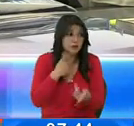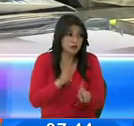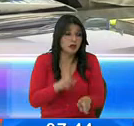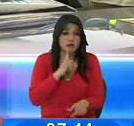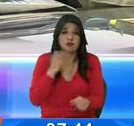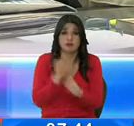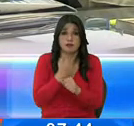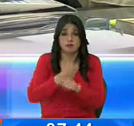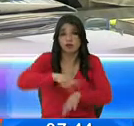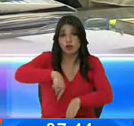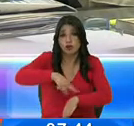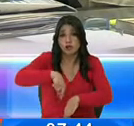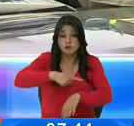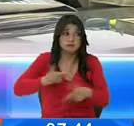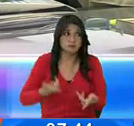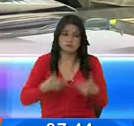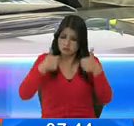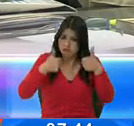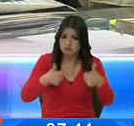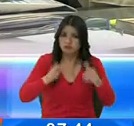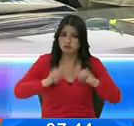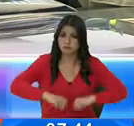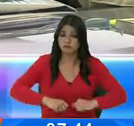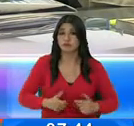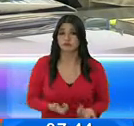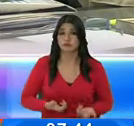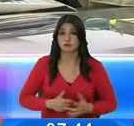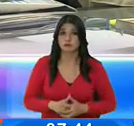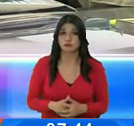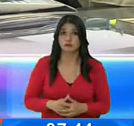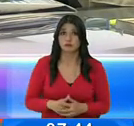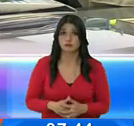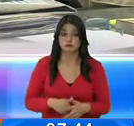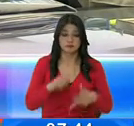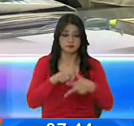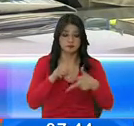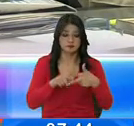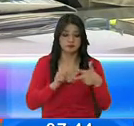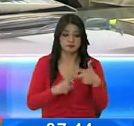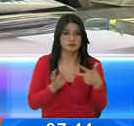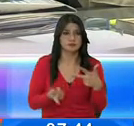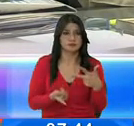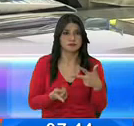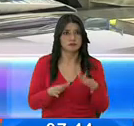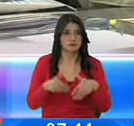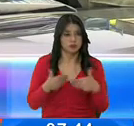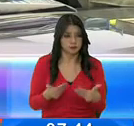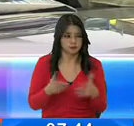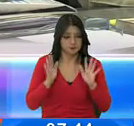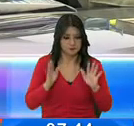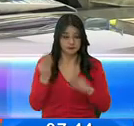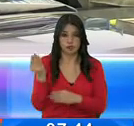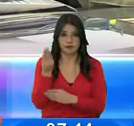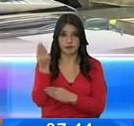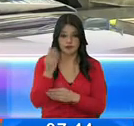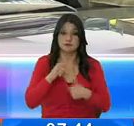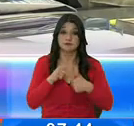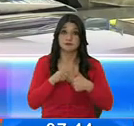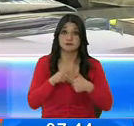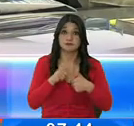el trabajo por horas es bueno porque genera tres cosas para los ciudadanos jóvenes uno